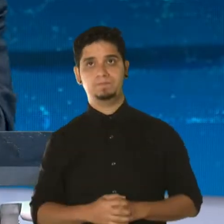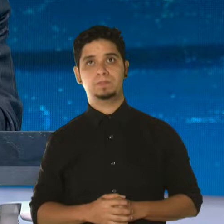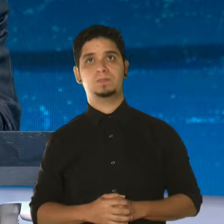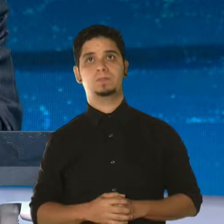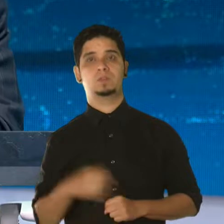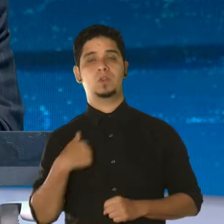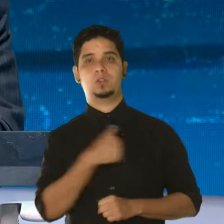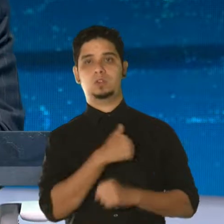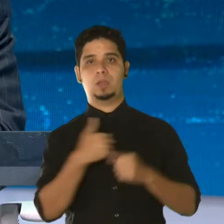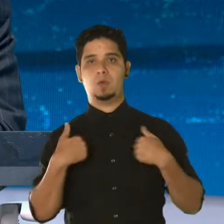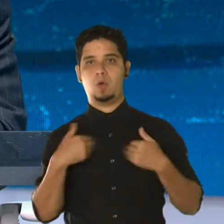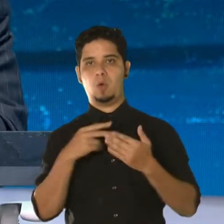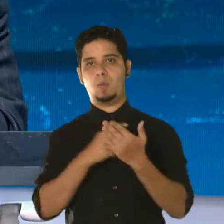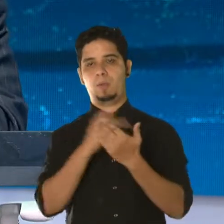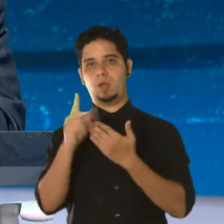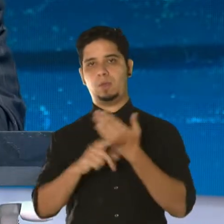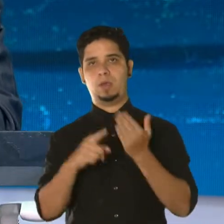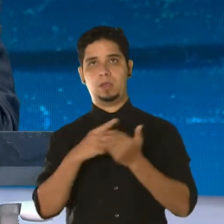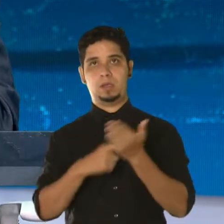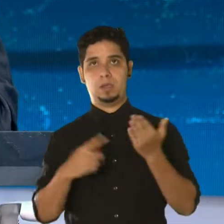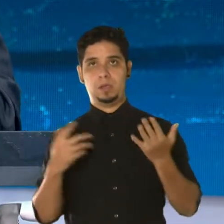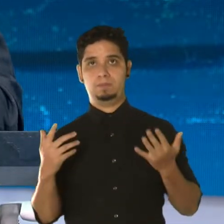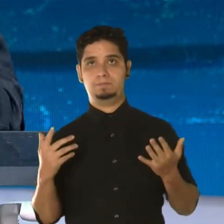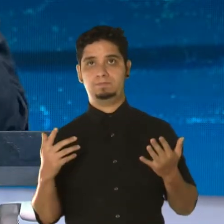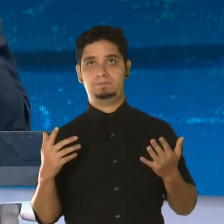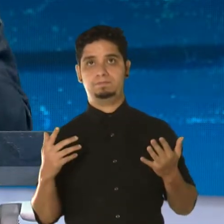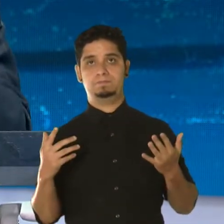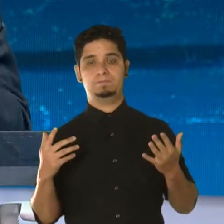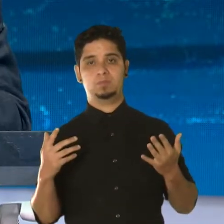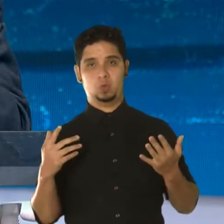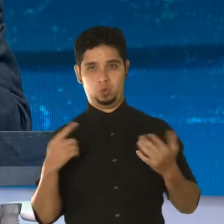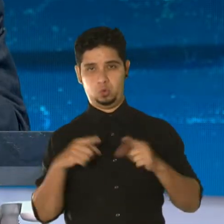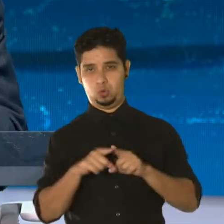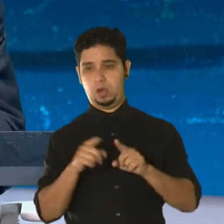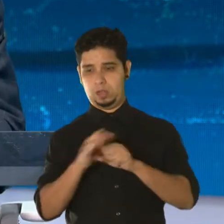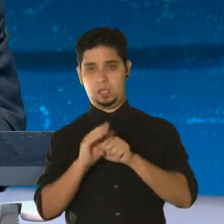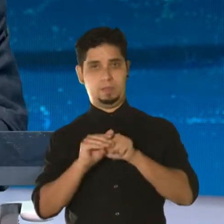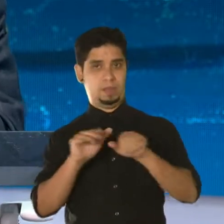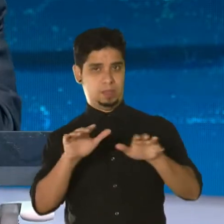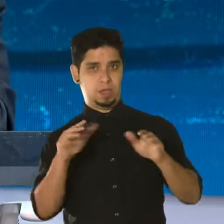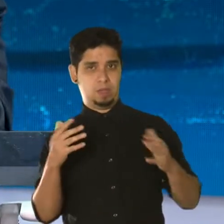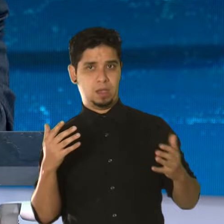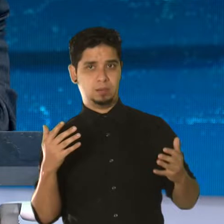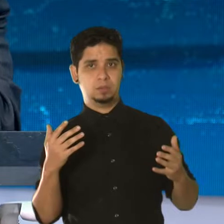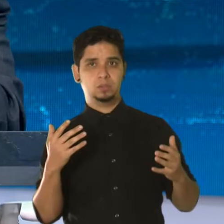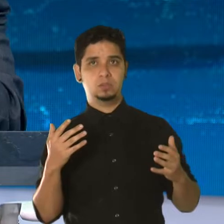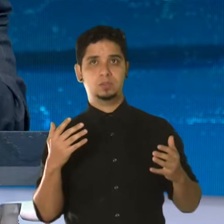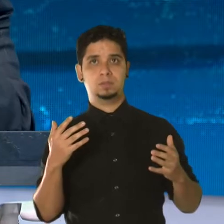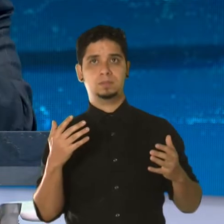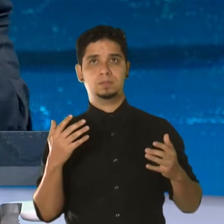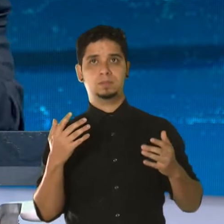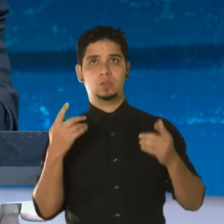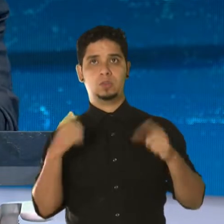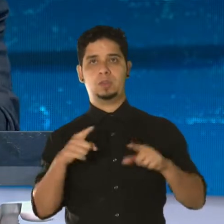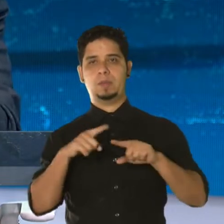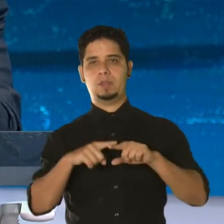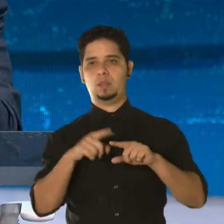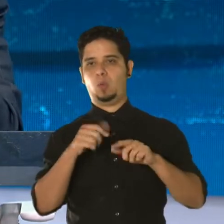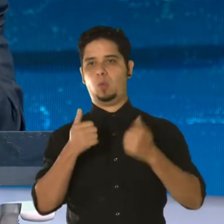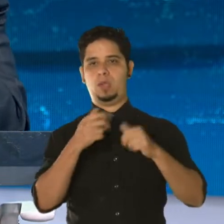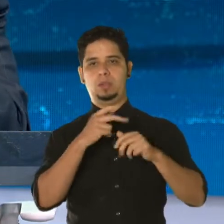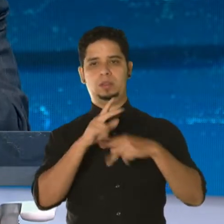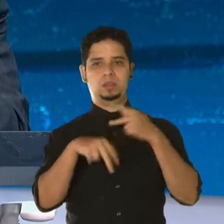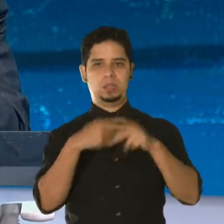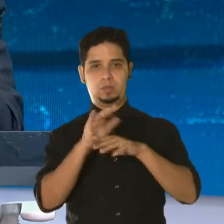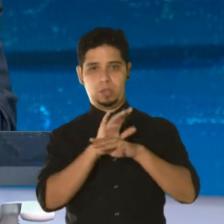un programa donde durante la pandemia, durante la crisis, donde según el tipo de empresa que se